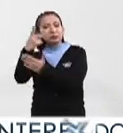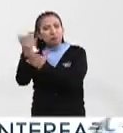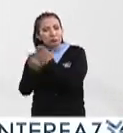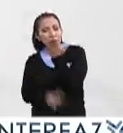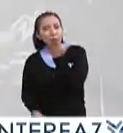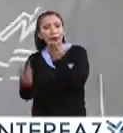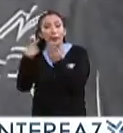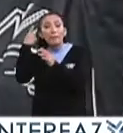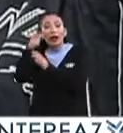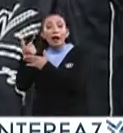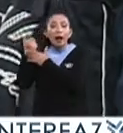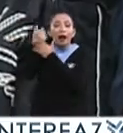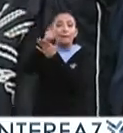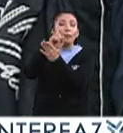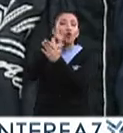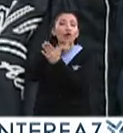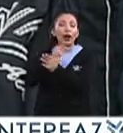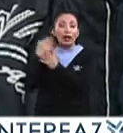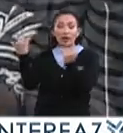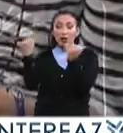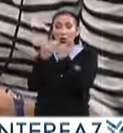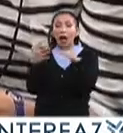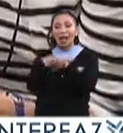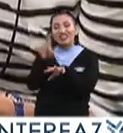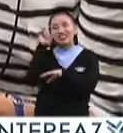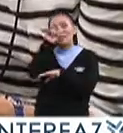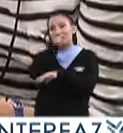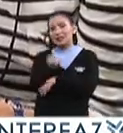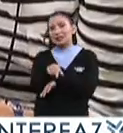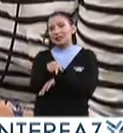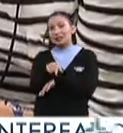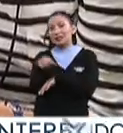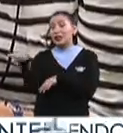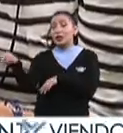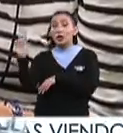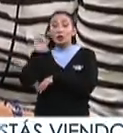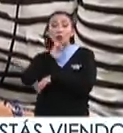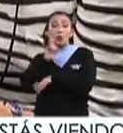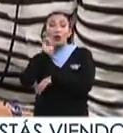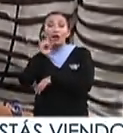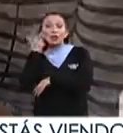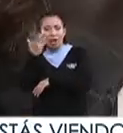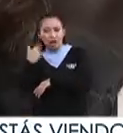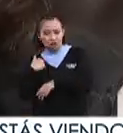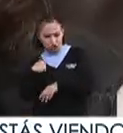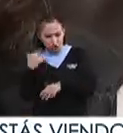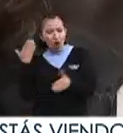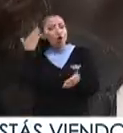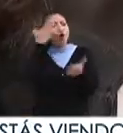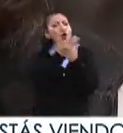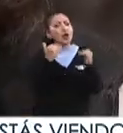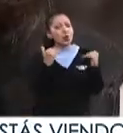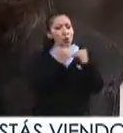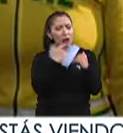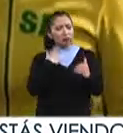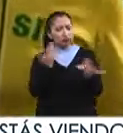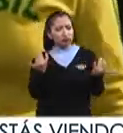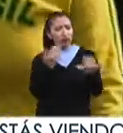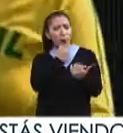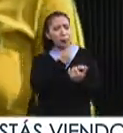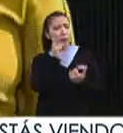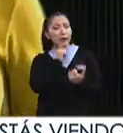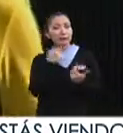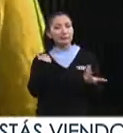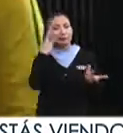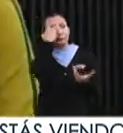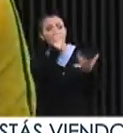agendas con perspectiva de género, ahí tenemos dificultades. Y cuando ellas quieren ejercer el poder en igualdad de condiciones que los hombres,